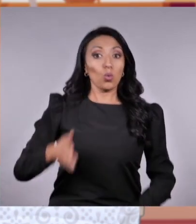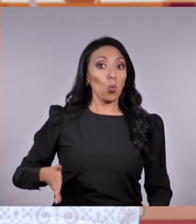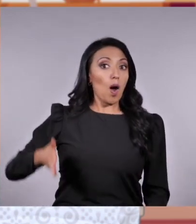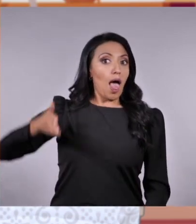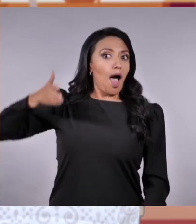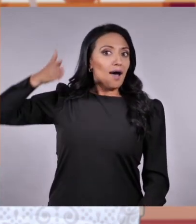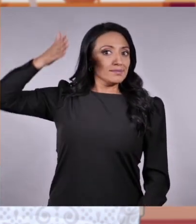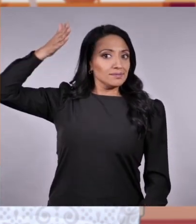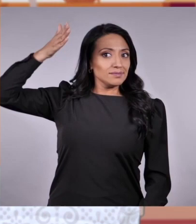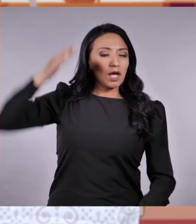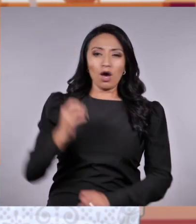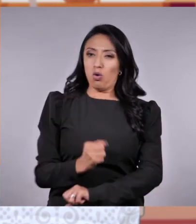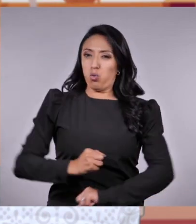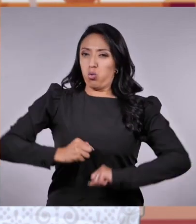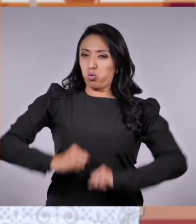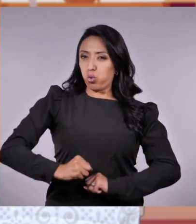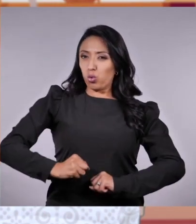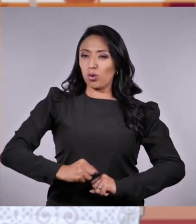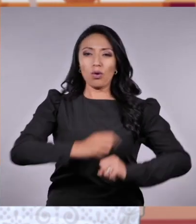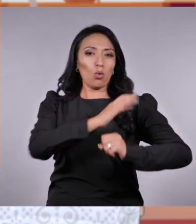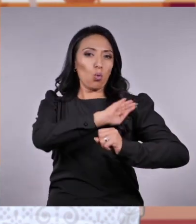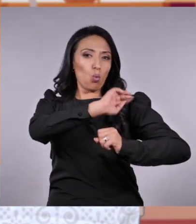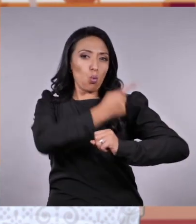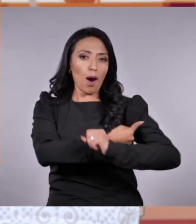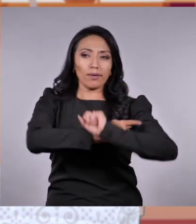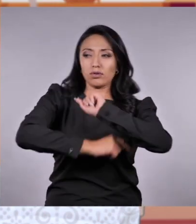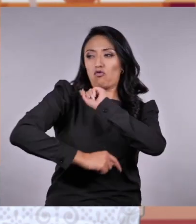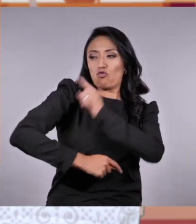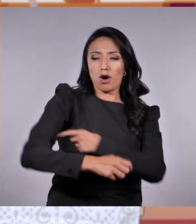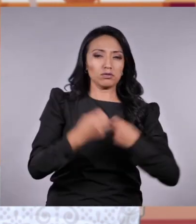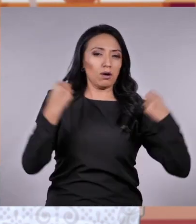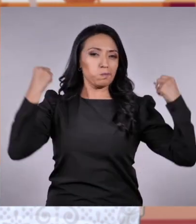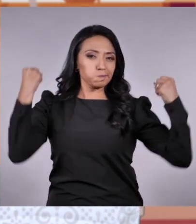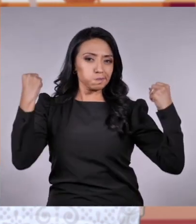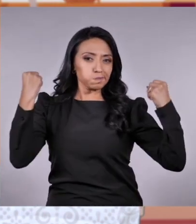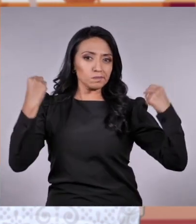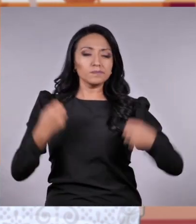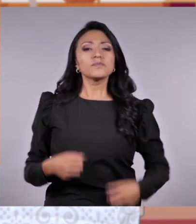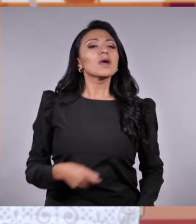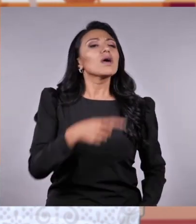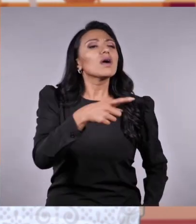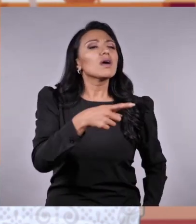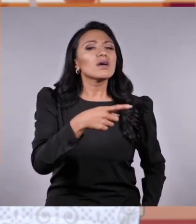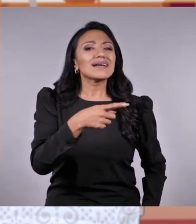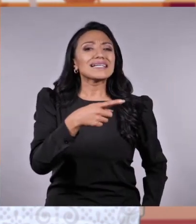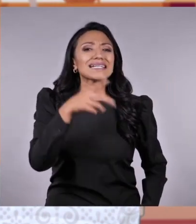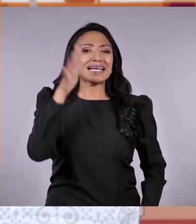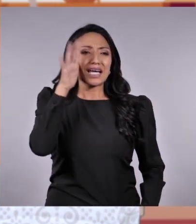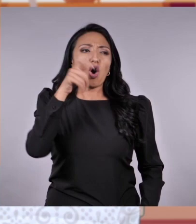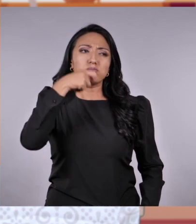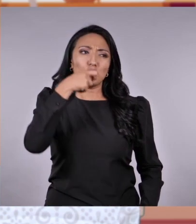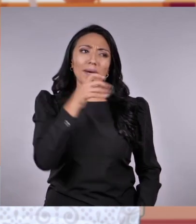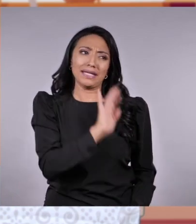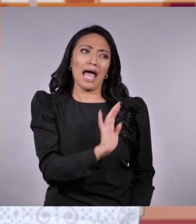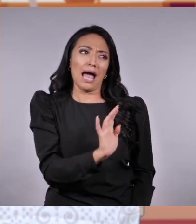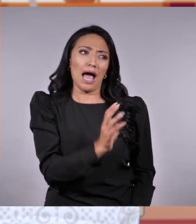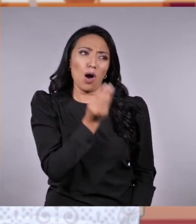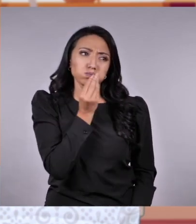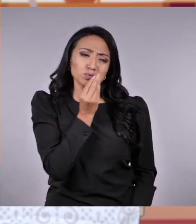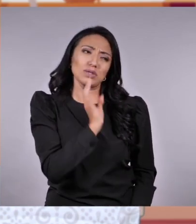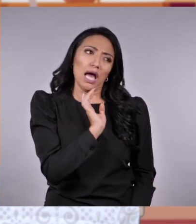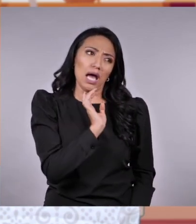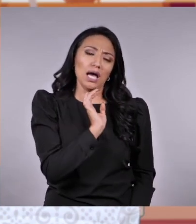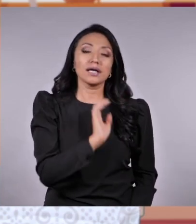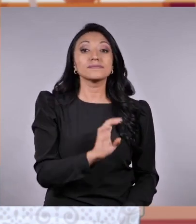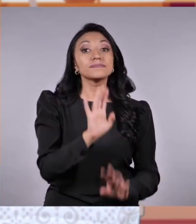y fuerte. Pero ¿sabes qué, Eli? Creo que ya es momento de comer. ¡Ya! Y